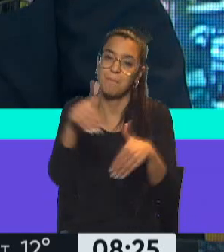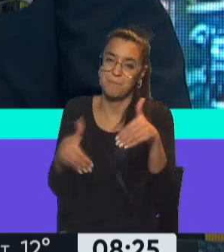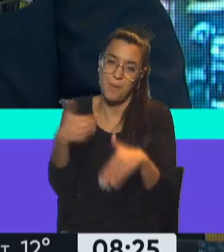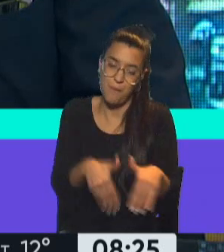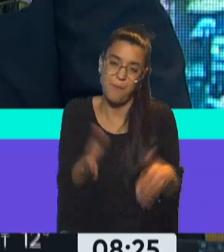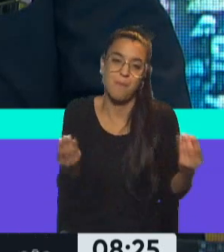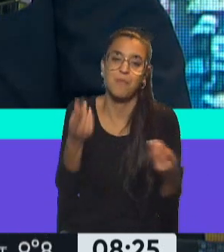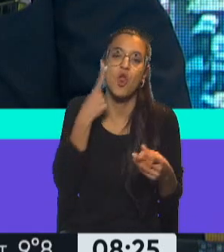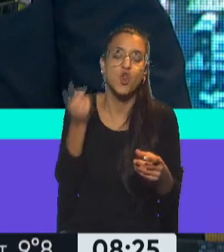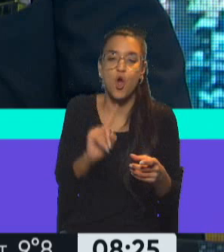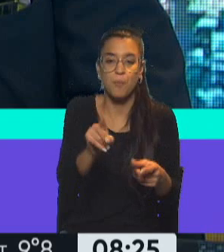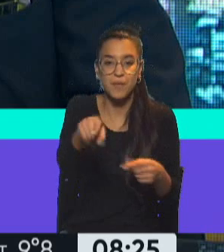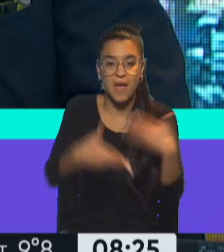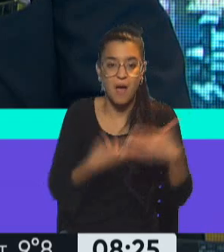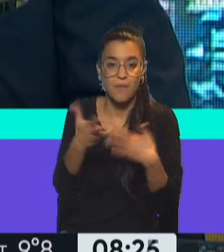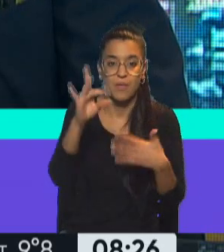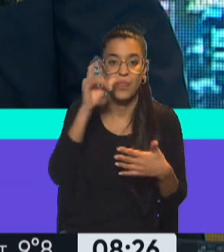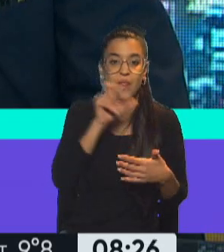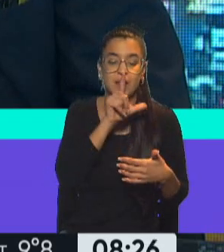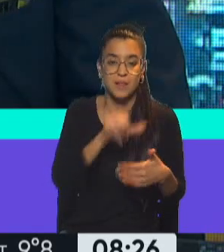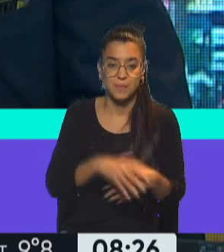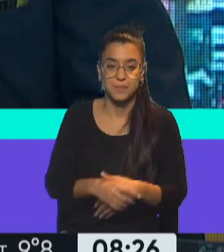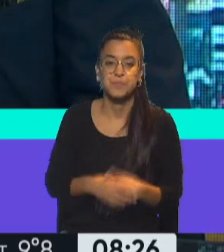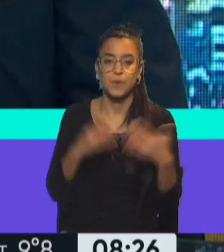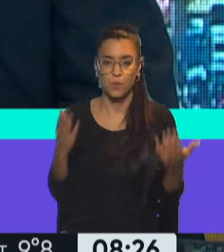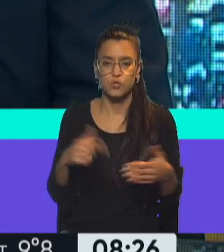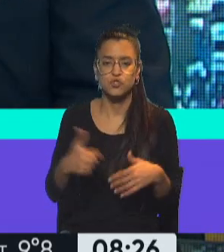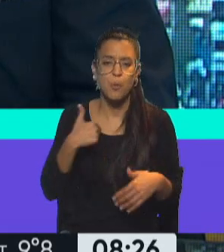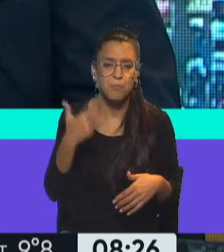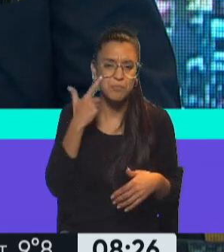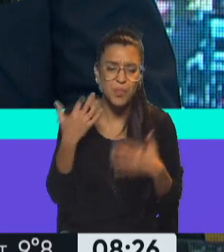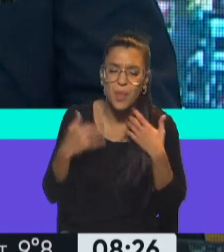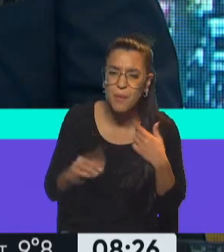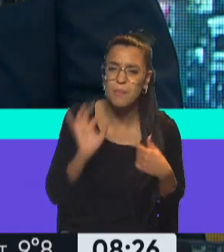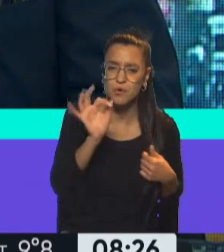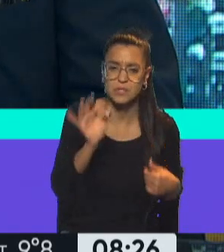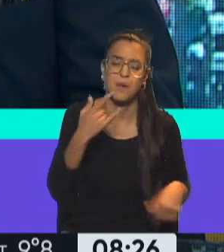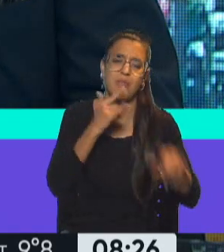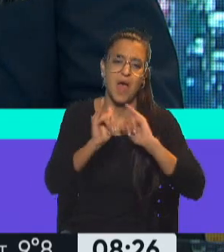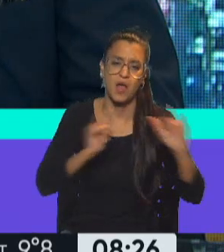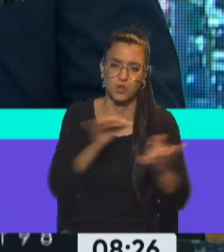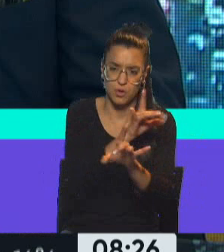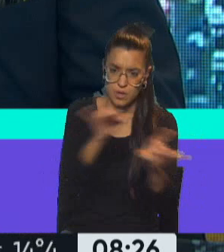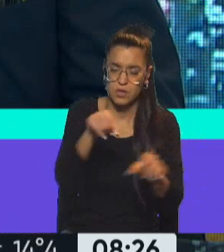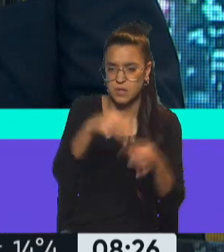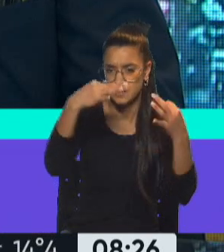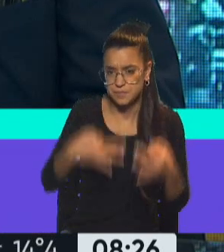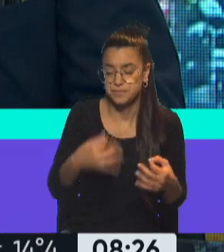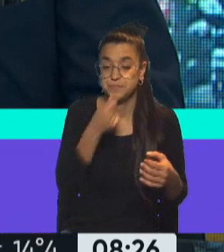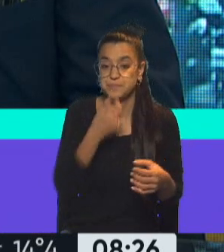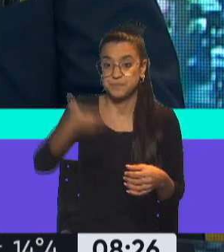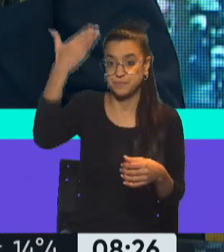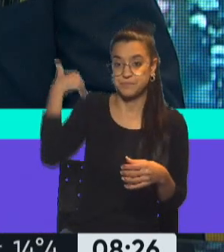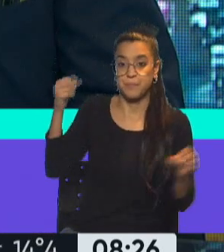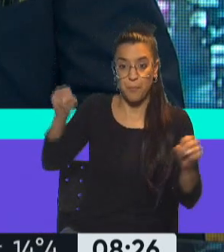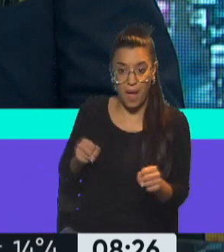la posibilidad de lo que usted señalaba, el avance de la Delta. Bueno, yo creo que tenemos que tener en cuenta los datos epidemiológicos, que son datos concretos. Si uno se acuerda, en